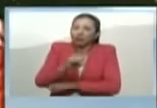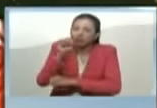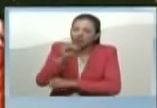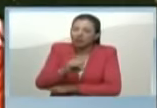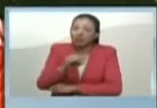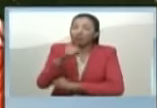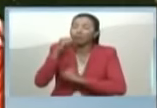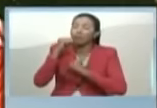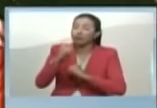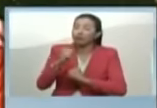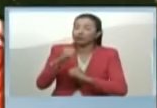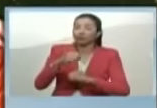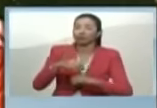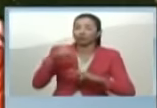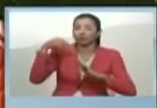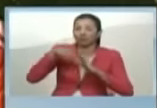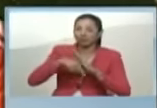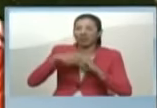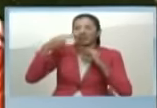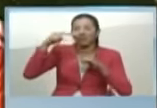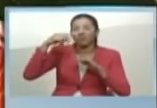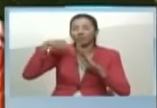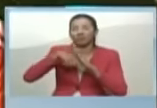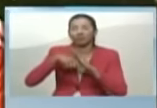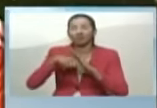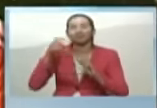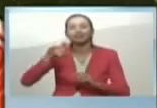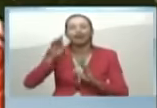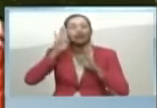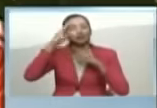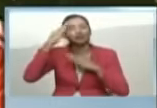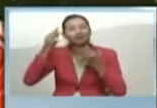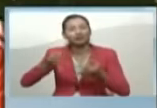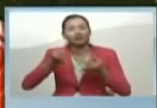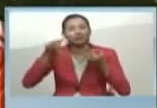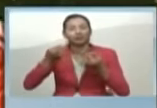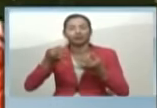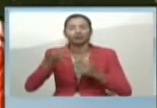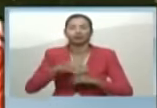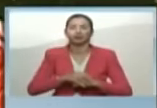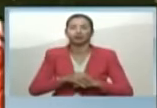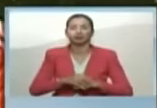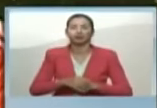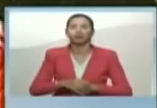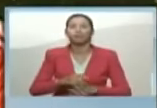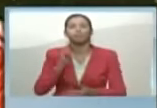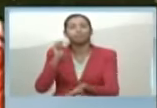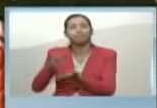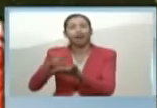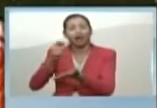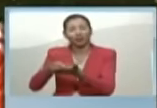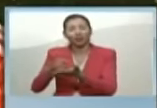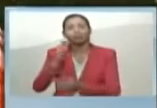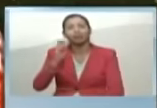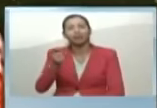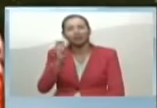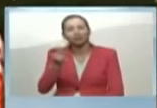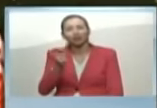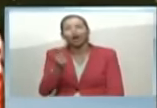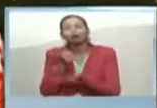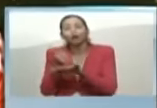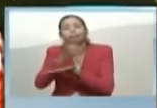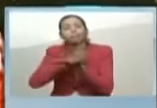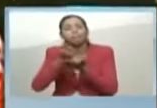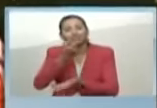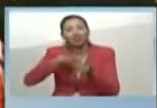y profundo necesitan atención permanente, justa y necesaria pensión y ayuda con medicinas y terapias,